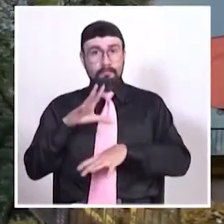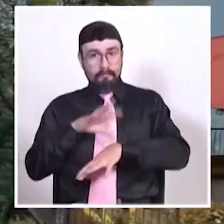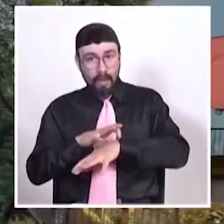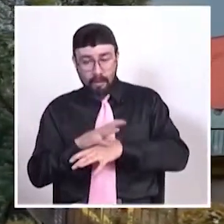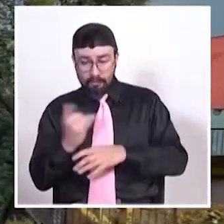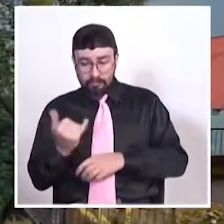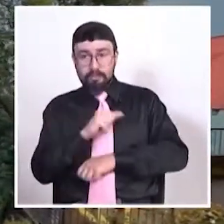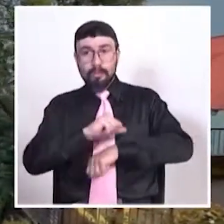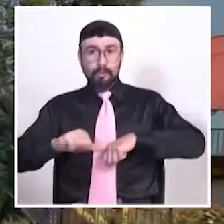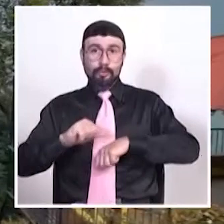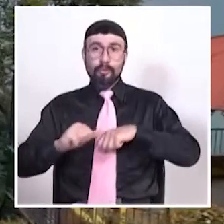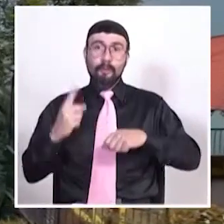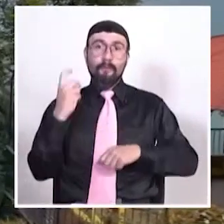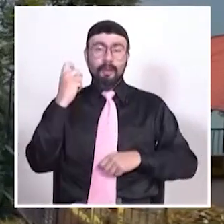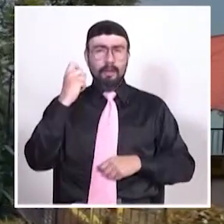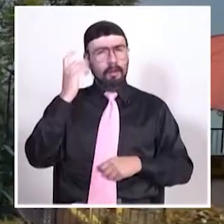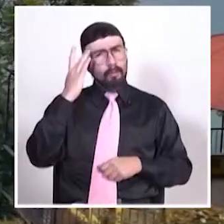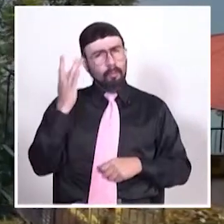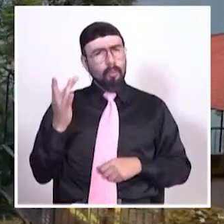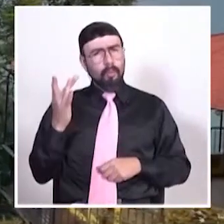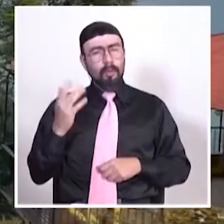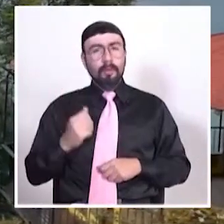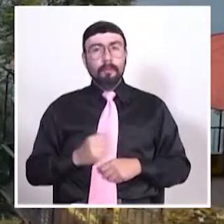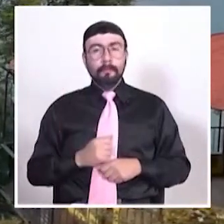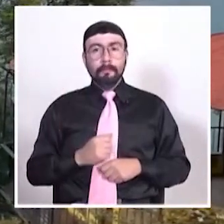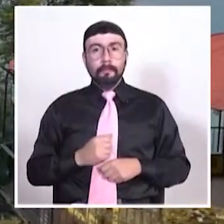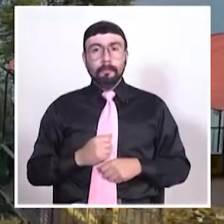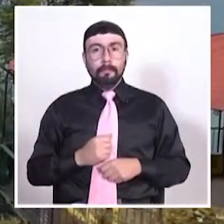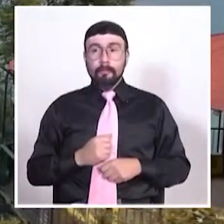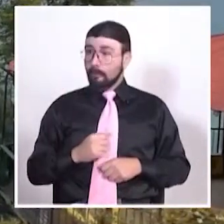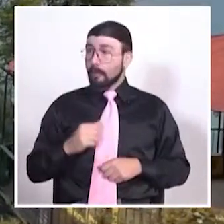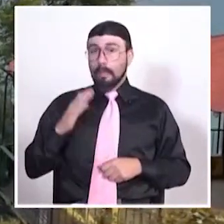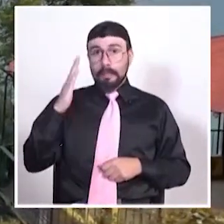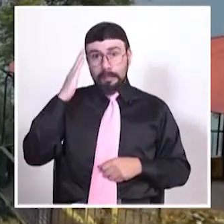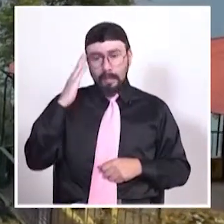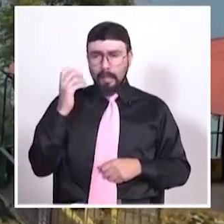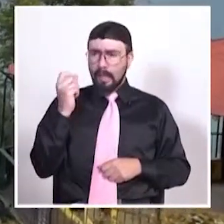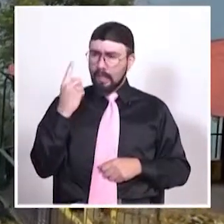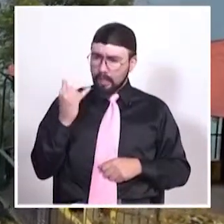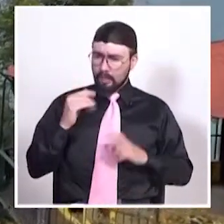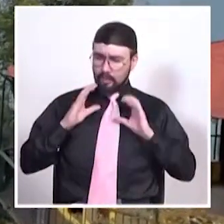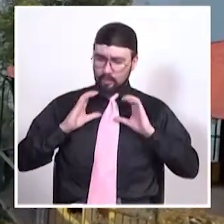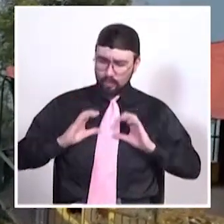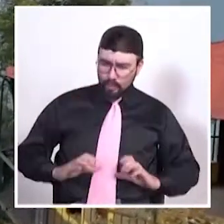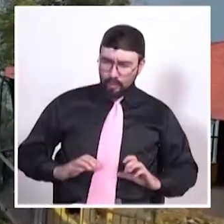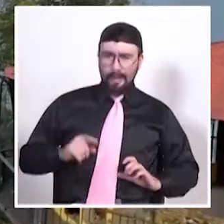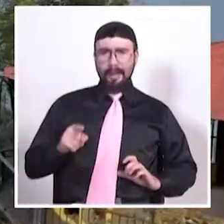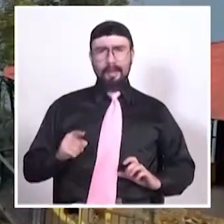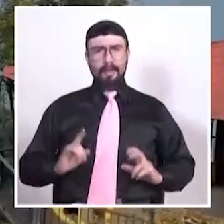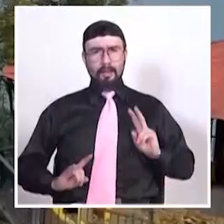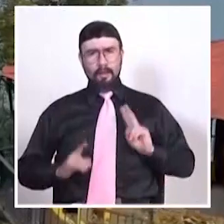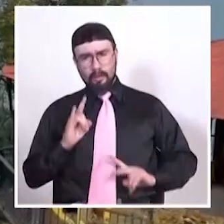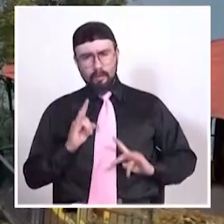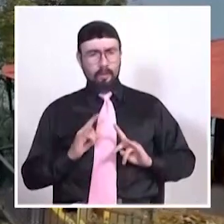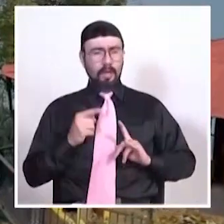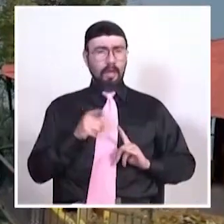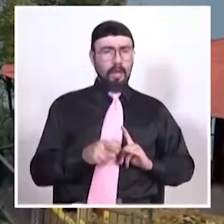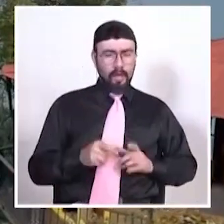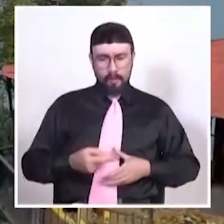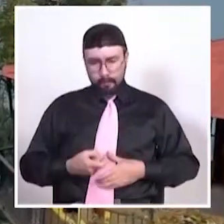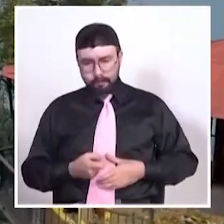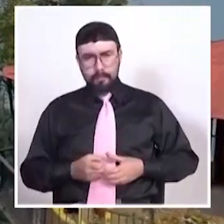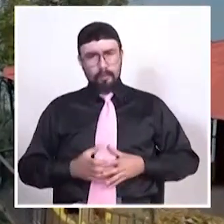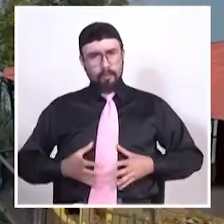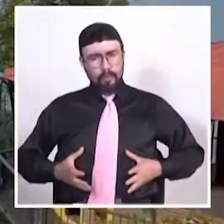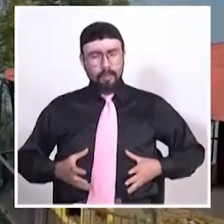cirujanos, porque supimos entender la fisiología y la bioquímica y la embriología y la